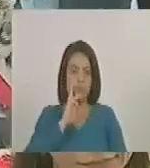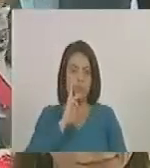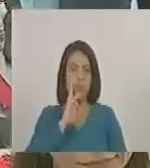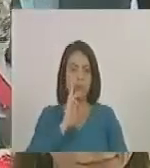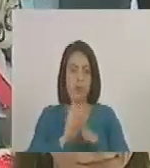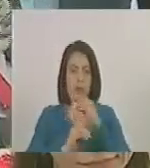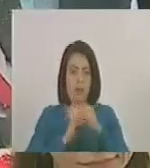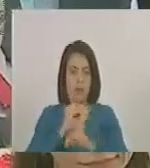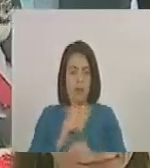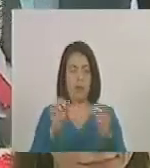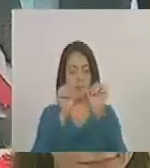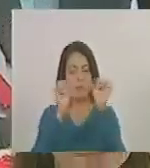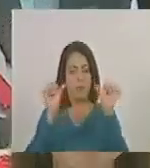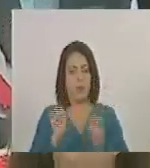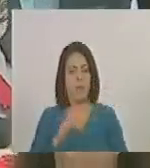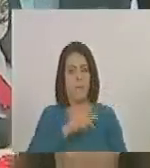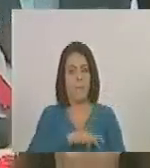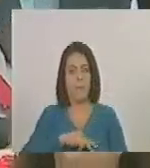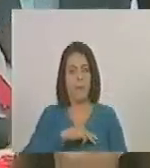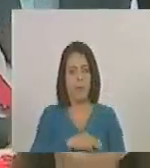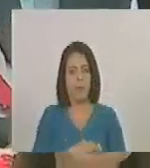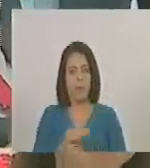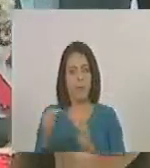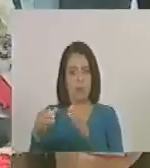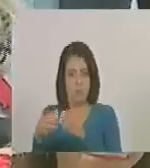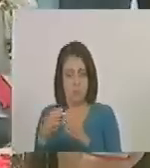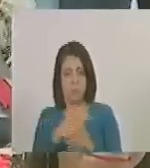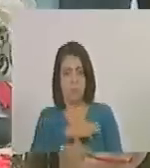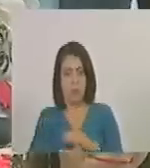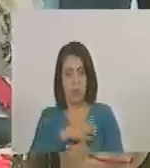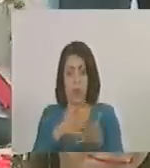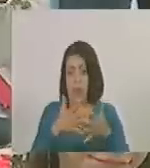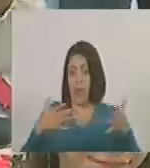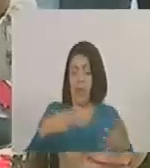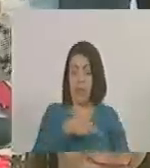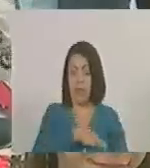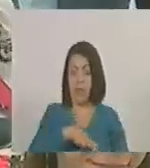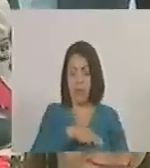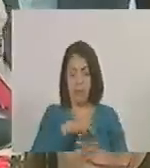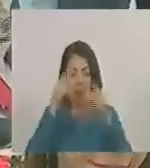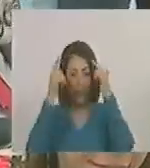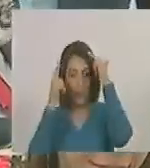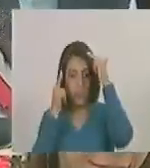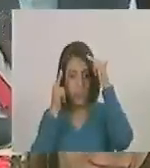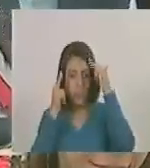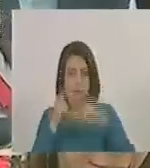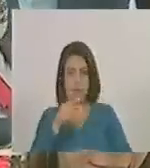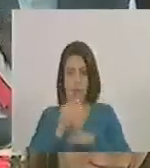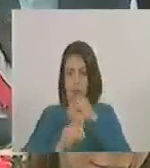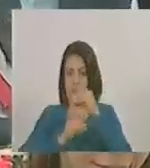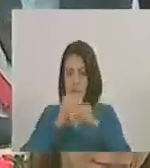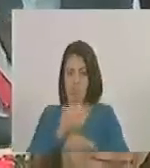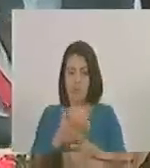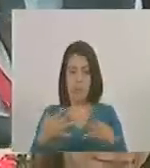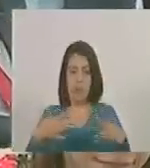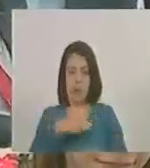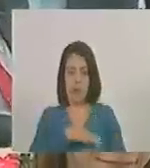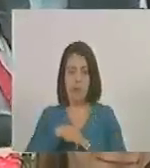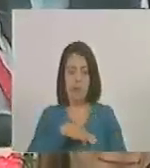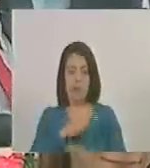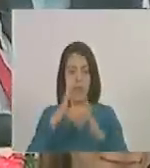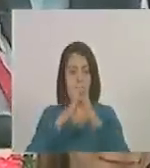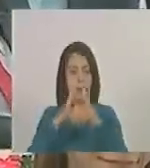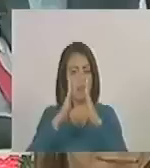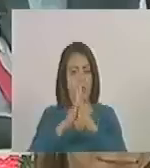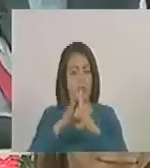la creación del sistema de misiones, micromisiones y grandes misiones Hugo Chávez, con la creación de la gran misión